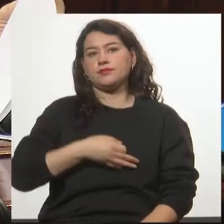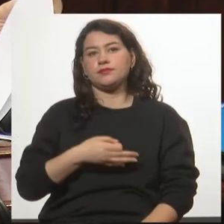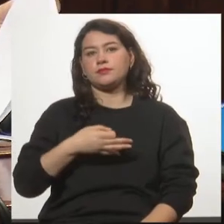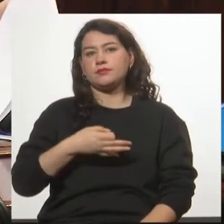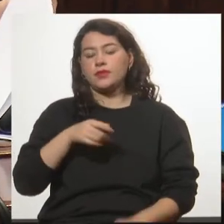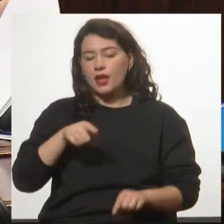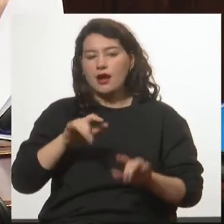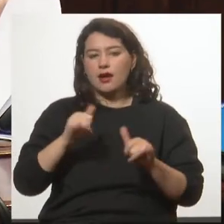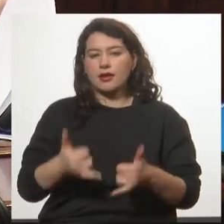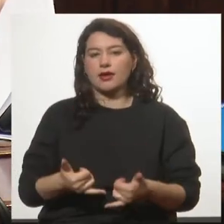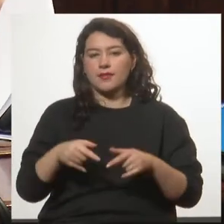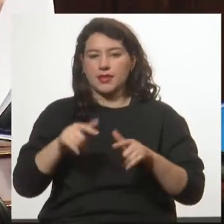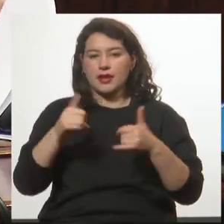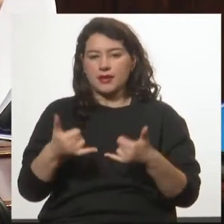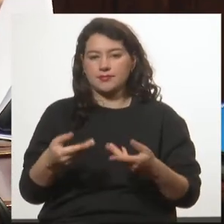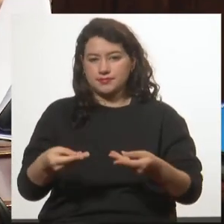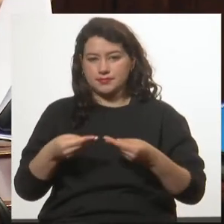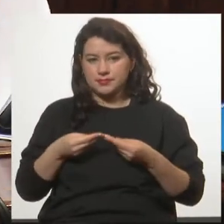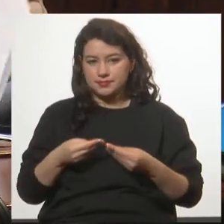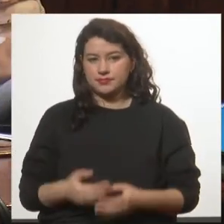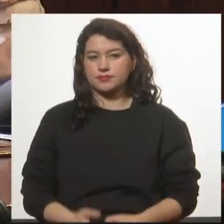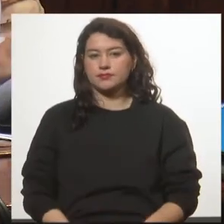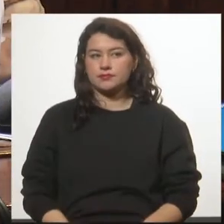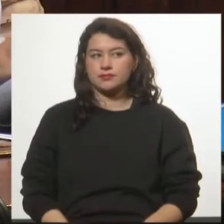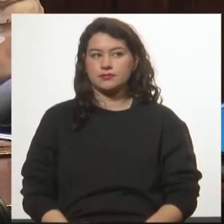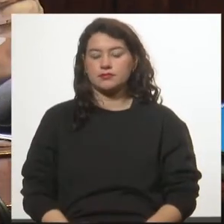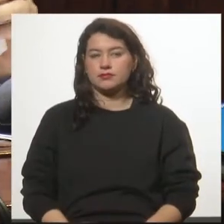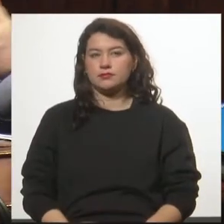a no estar aquí aquí lo tengo